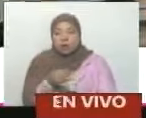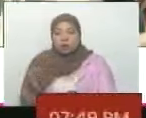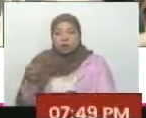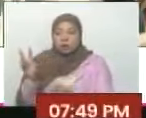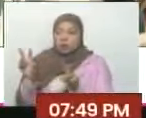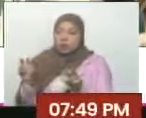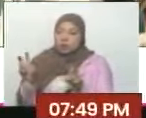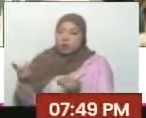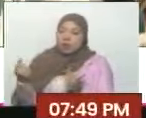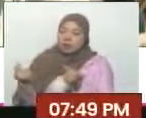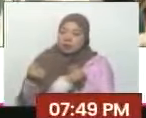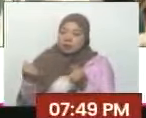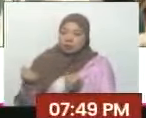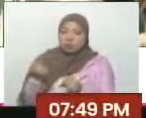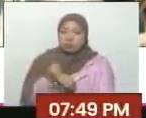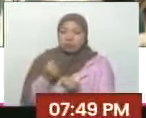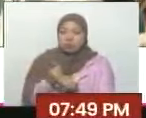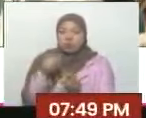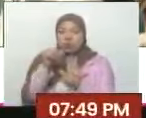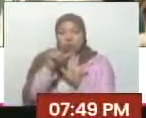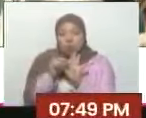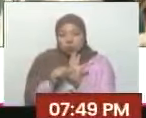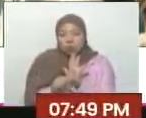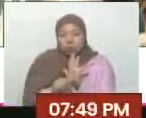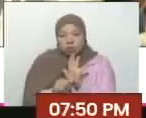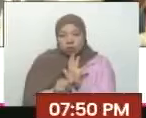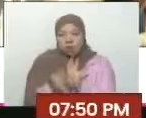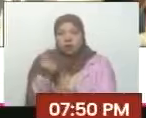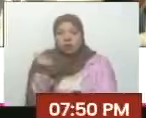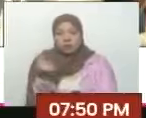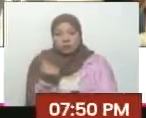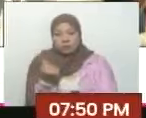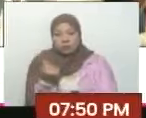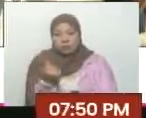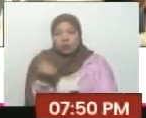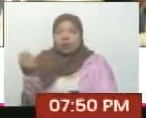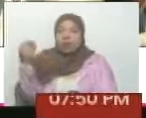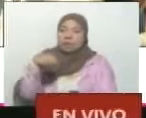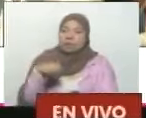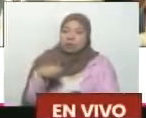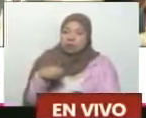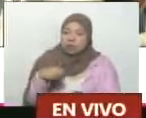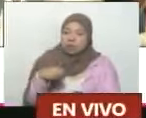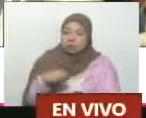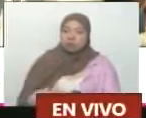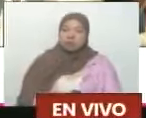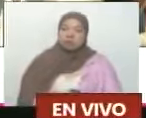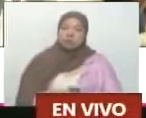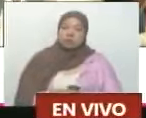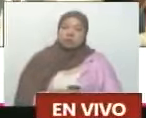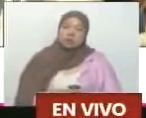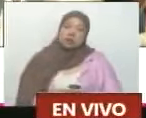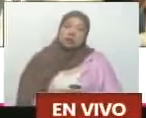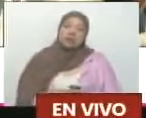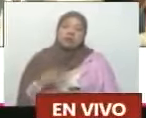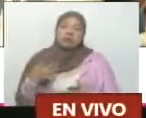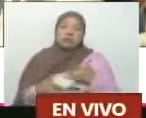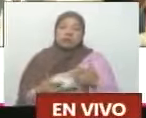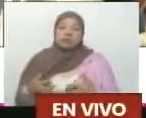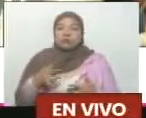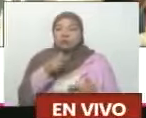nuevas inversiones quirúrgicas a los sectores de economía para avanzar. Yo puedo decirte ahora un tubazo,